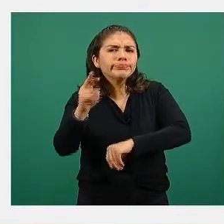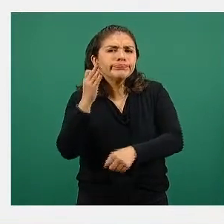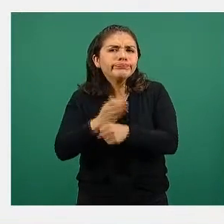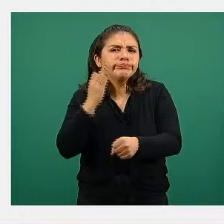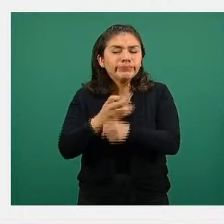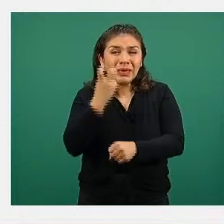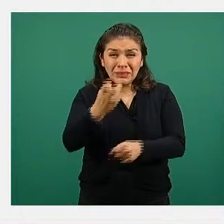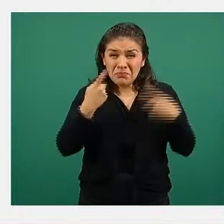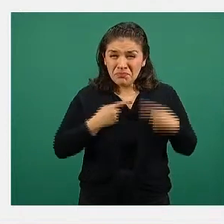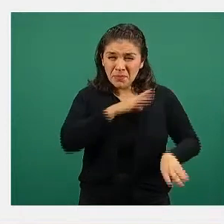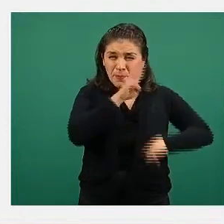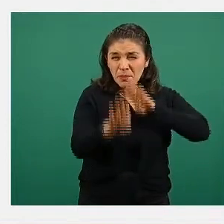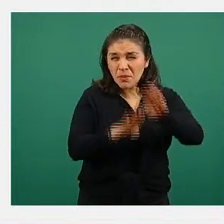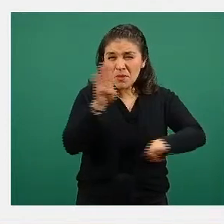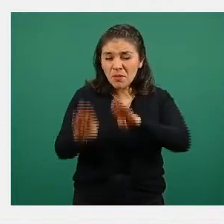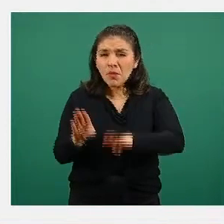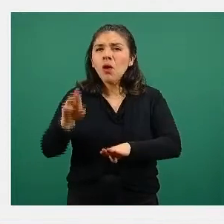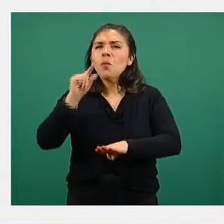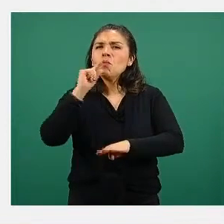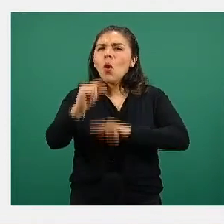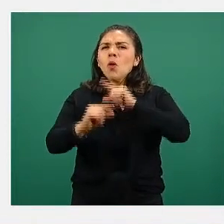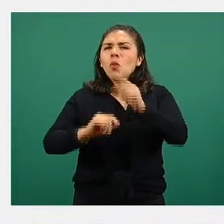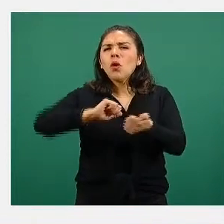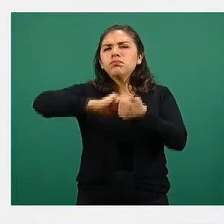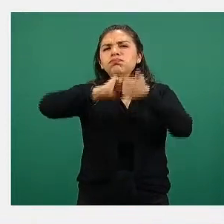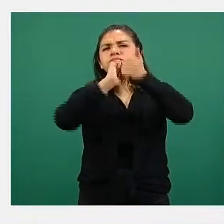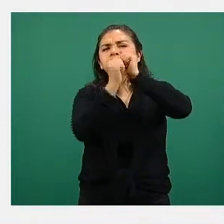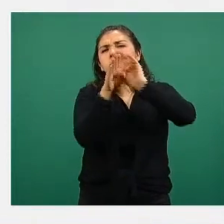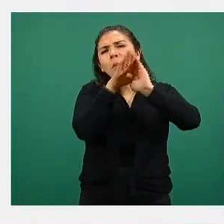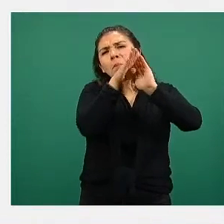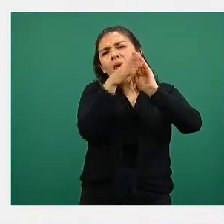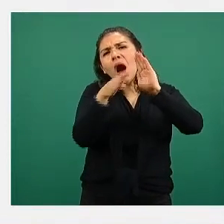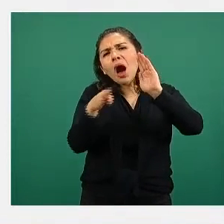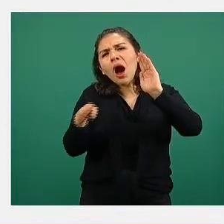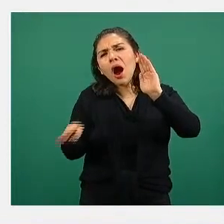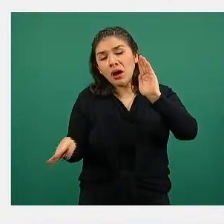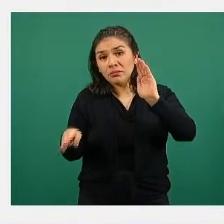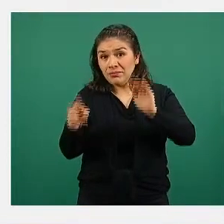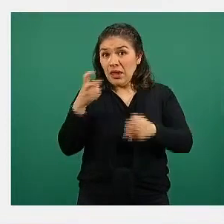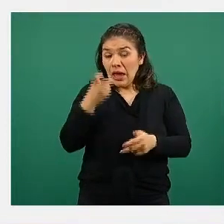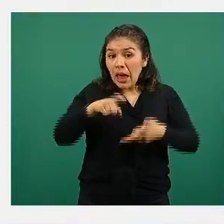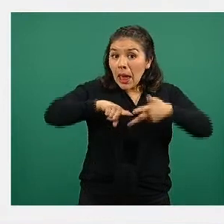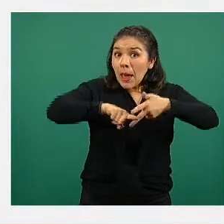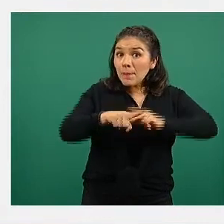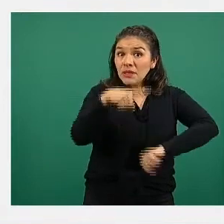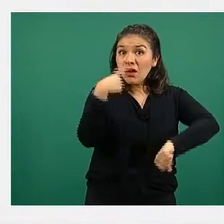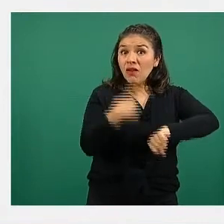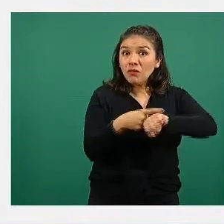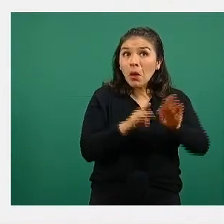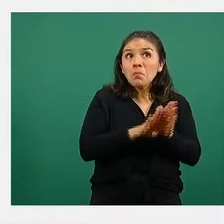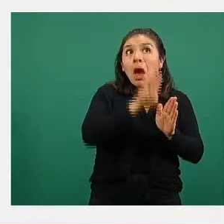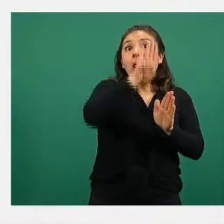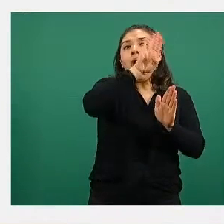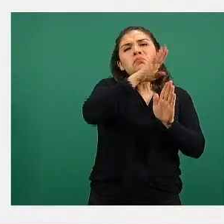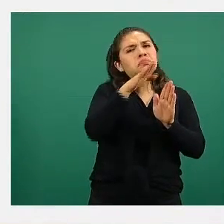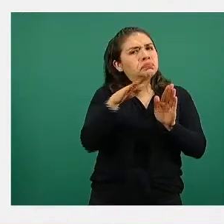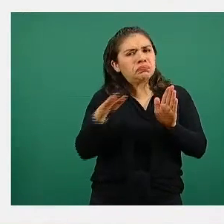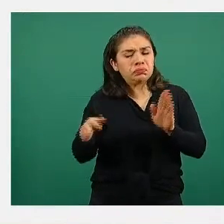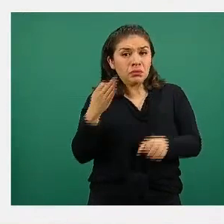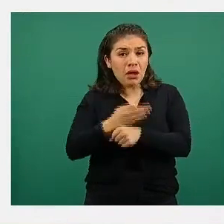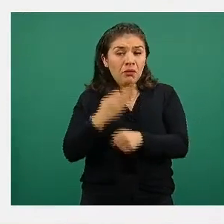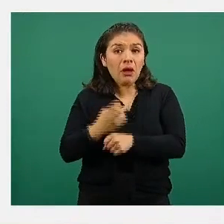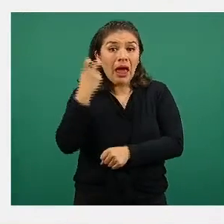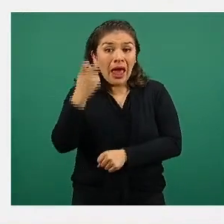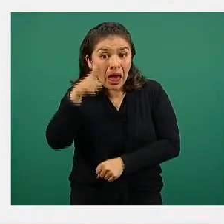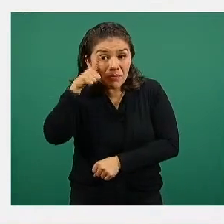esta letalidad ha ido disminuyendo desde que inició la epidemia, y lógicamente